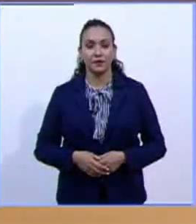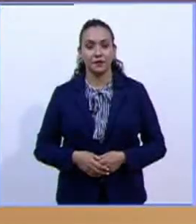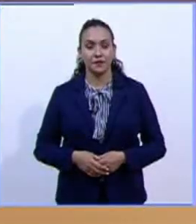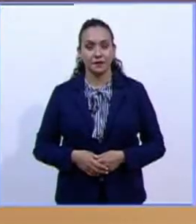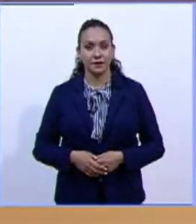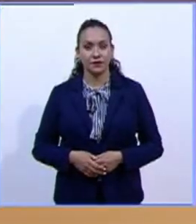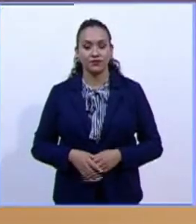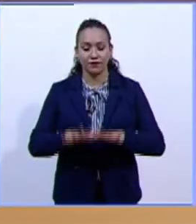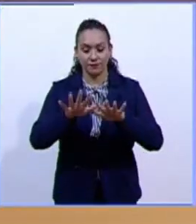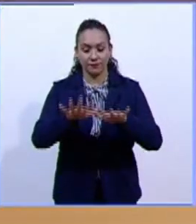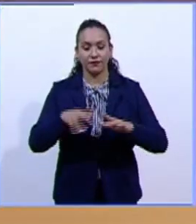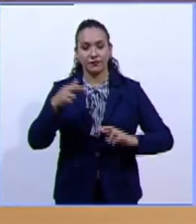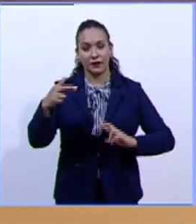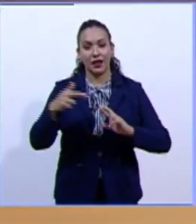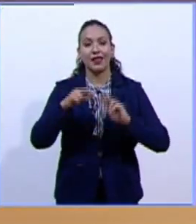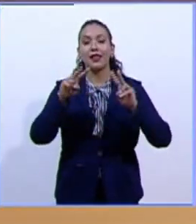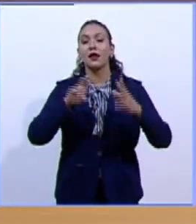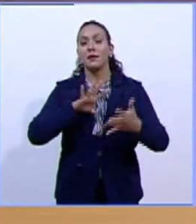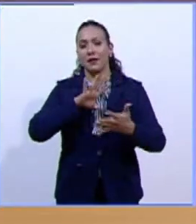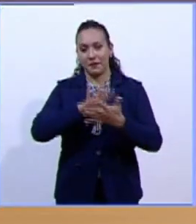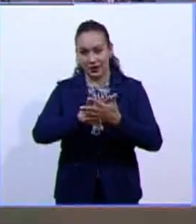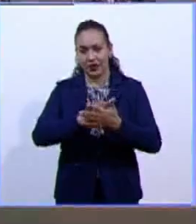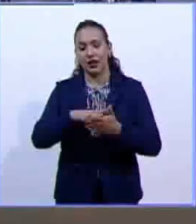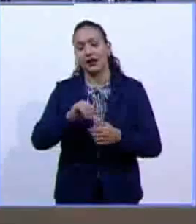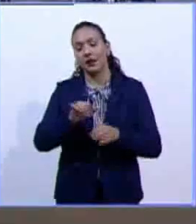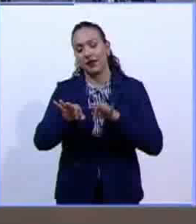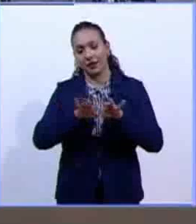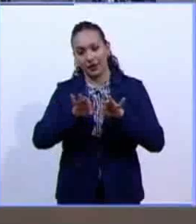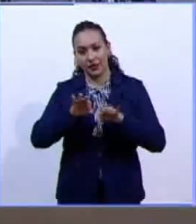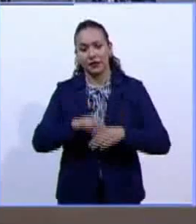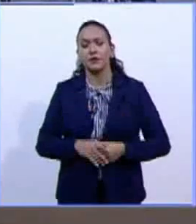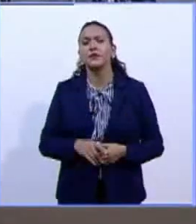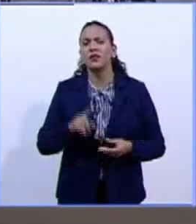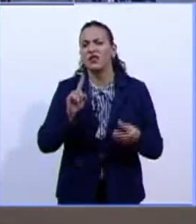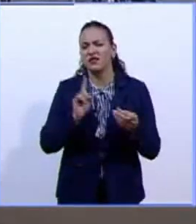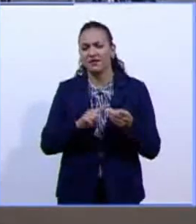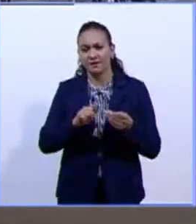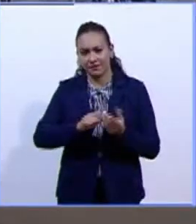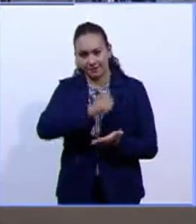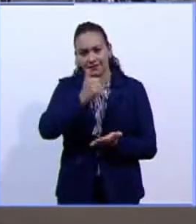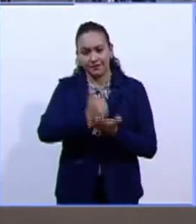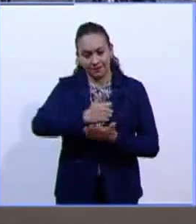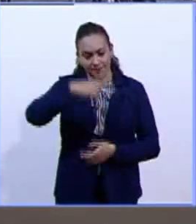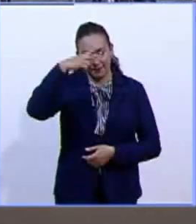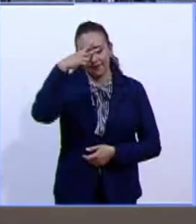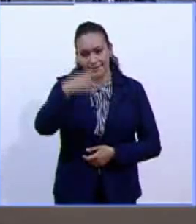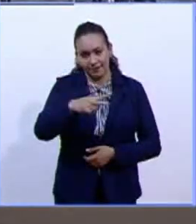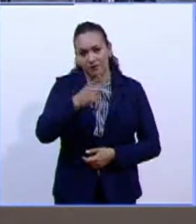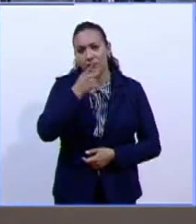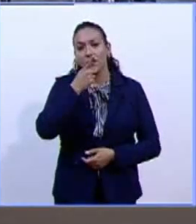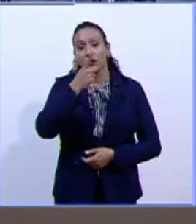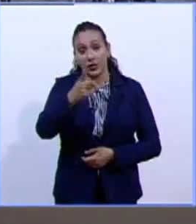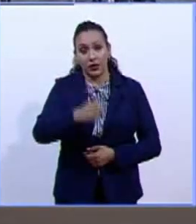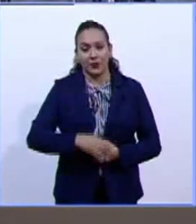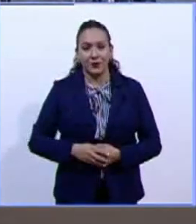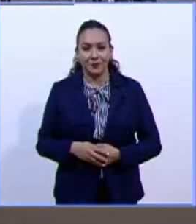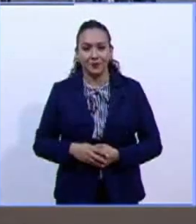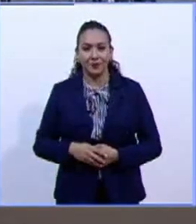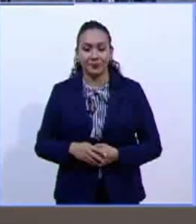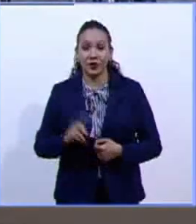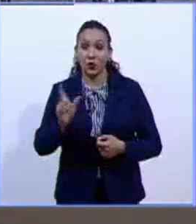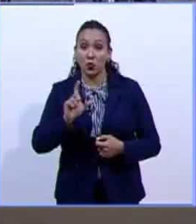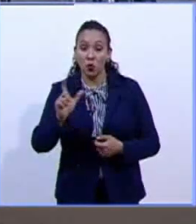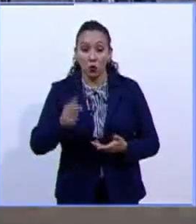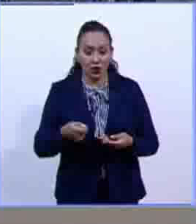El Pleno Regional en Materias Penal y de Trabajo de la región Centro-Sur, esto con residencia en la Ciudad de México, determinó que la resolución de otorgamiento